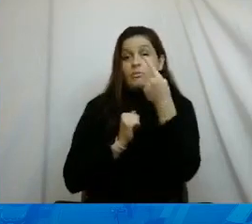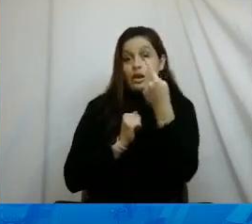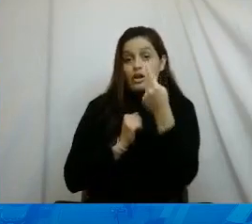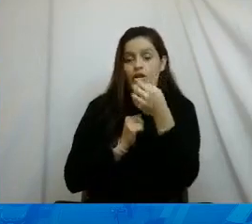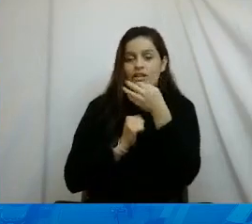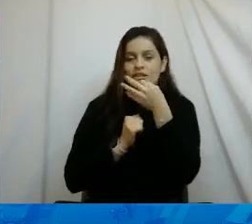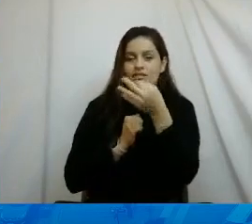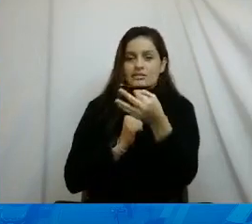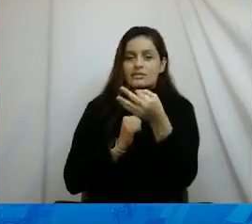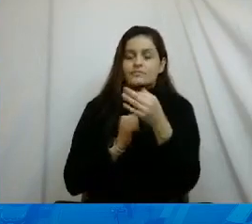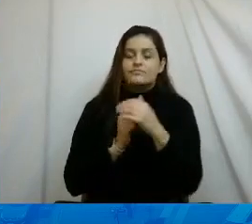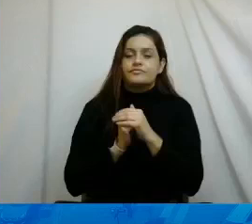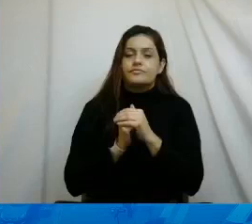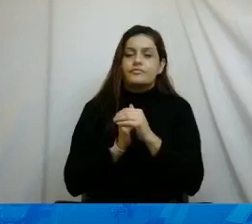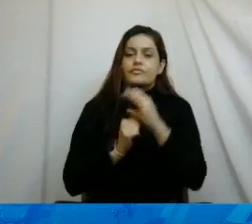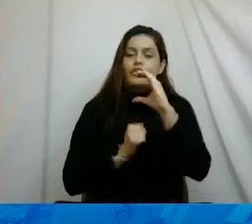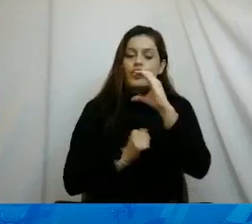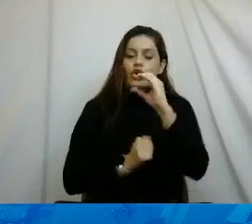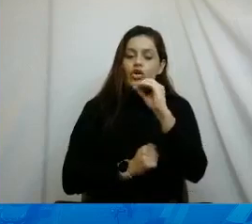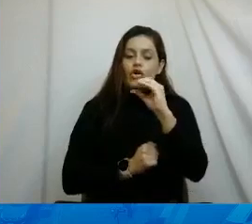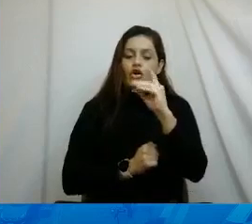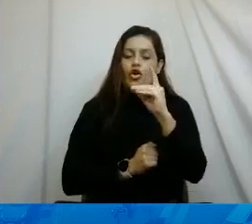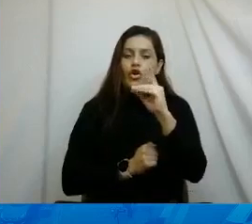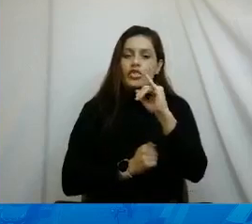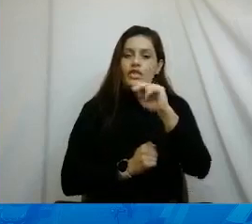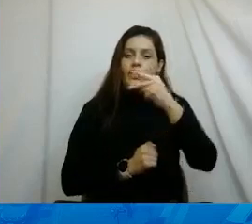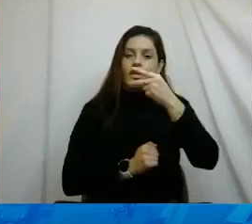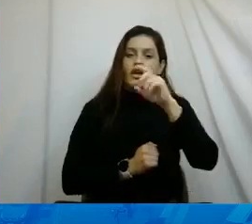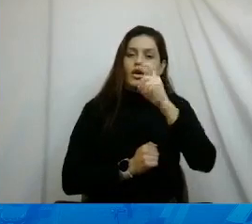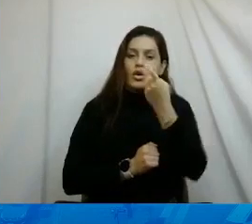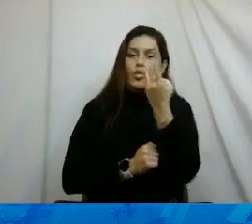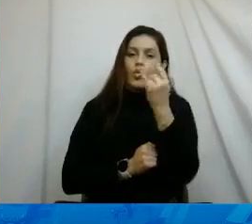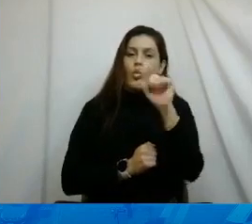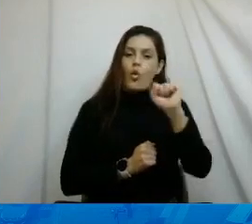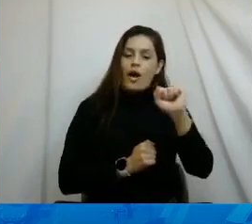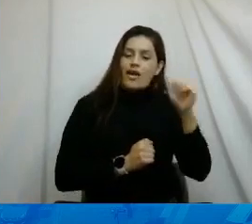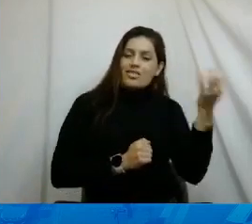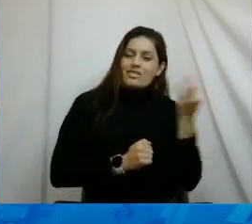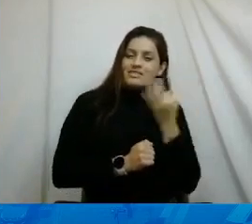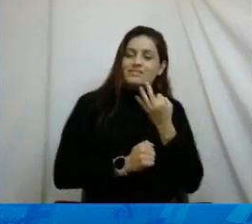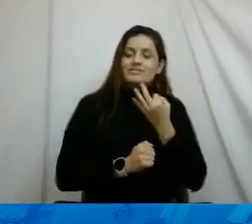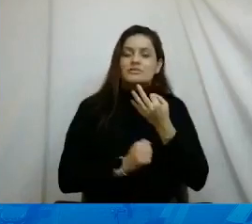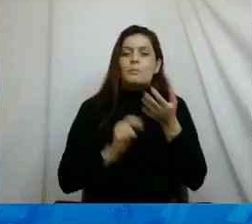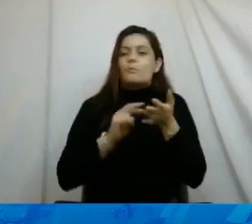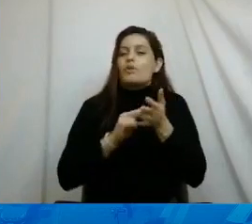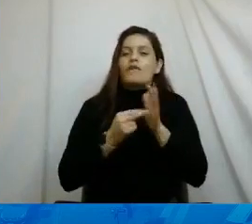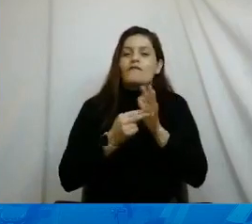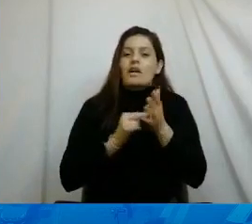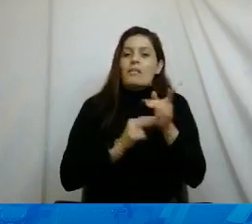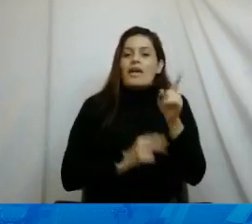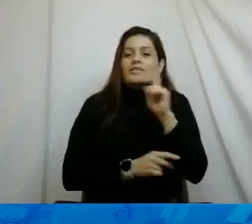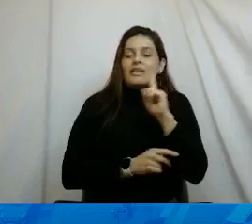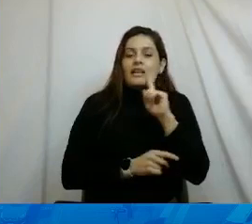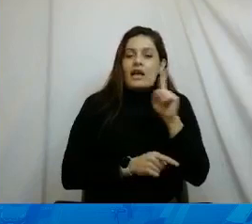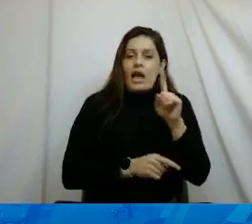de Codigua. El dirigente Arnaldo Robinson nos plantea la preocupación que hay en la población de la Villa Los Álamos,